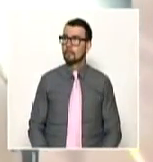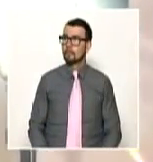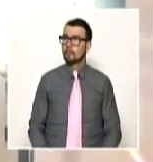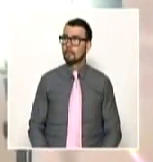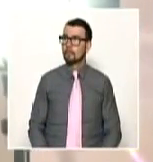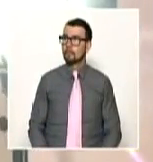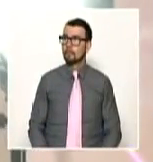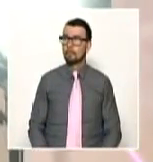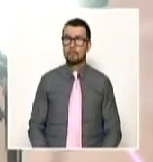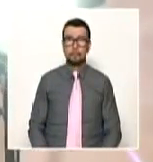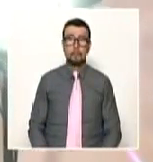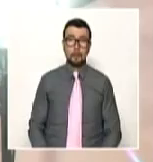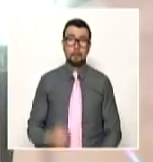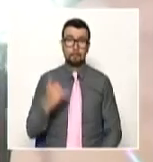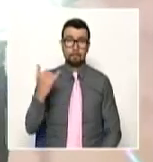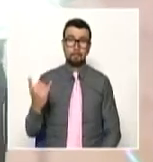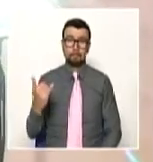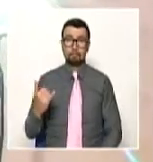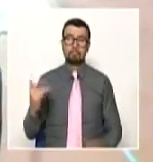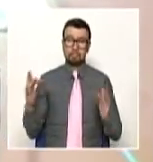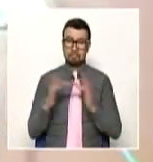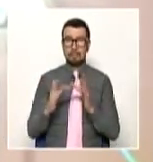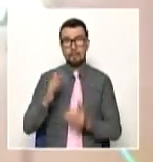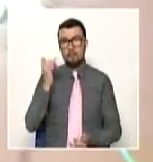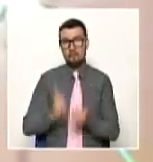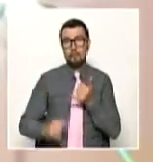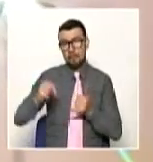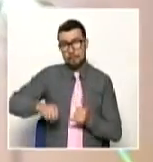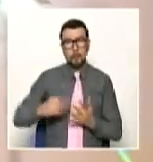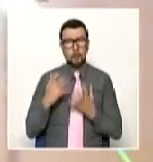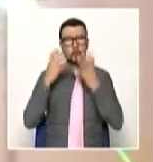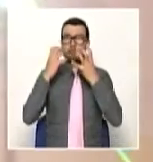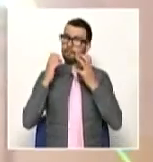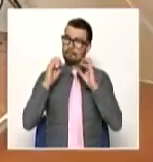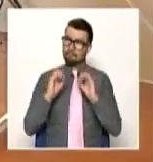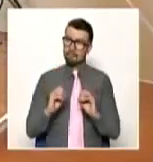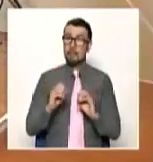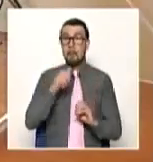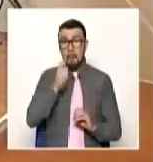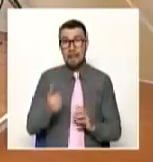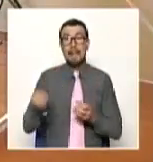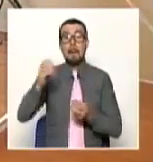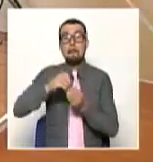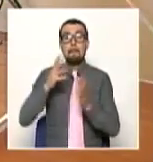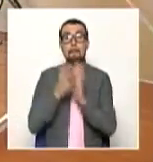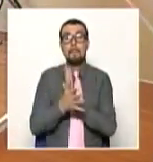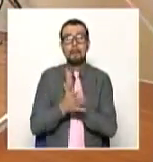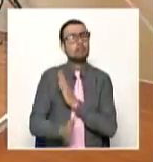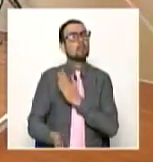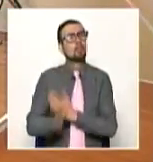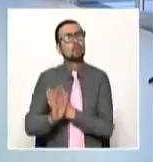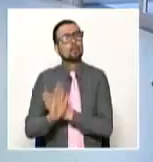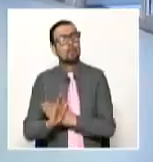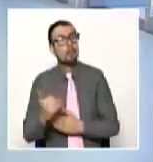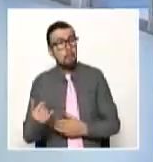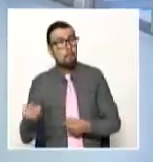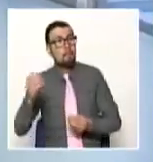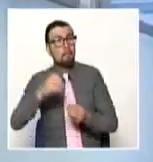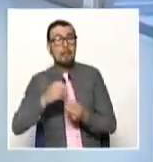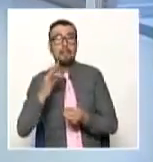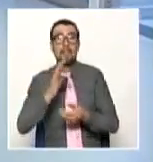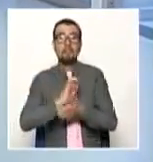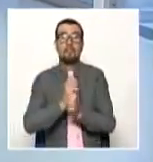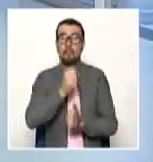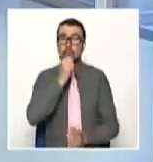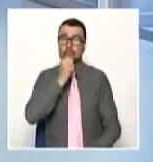Muy bien, y de esta manera llegamos al final de Sin Estrés. Nos vemos mañana con más información. Sigan, compañeros, en estudio con más Telecafé Noticias.